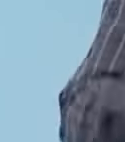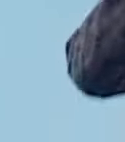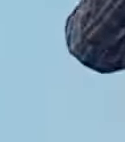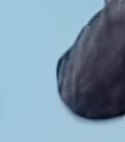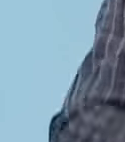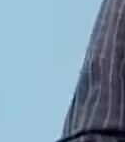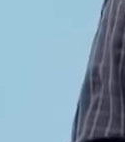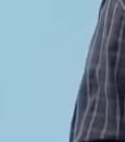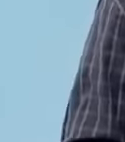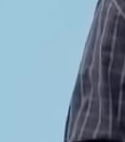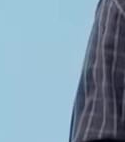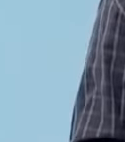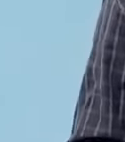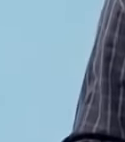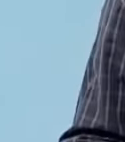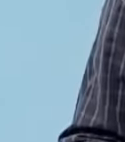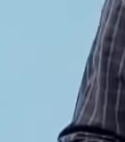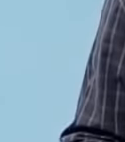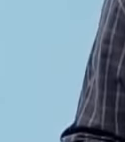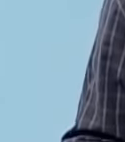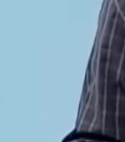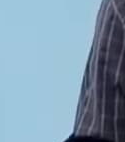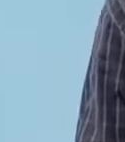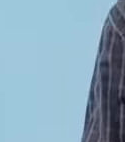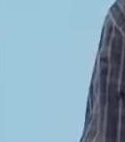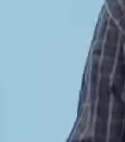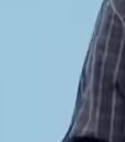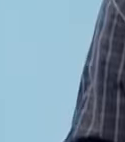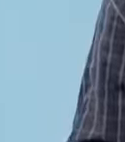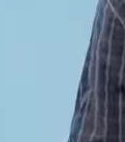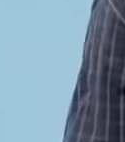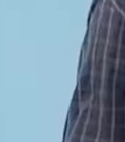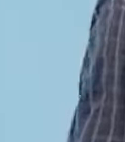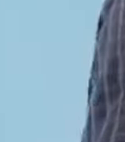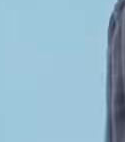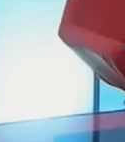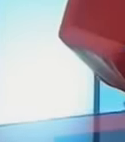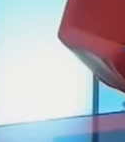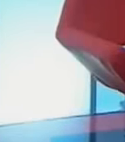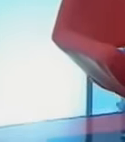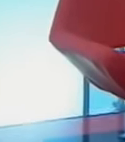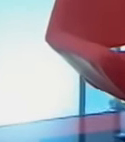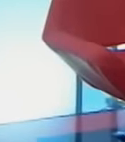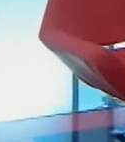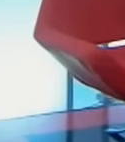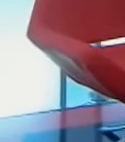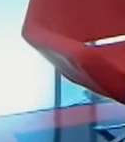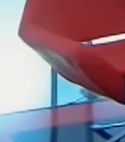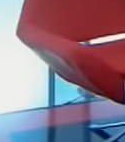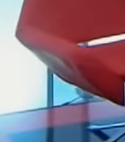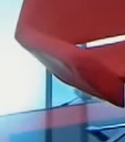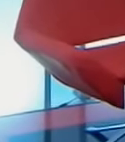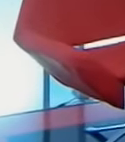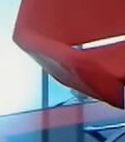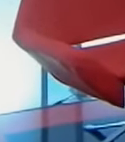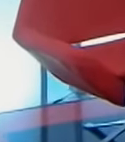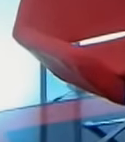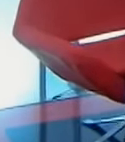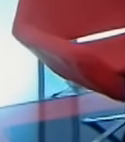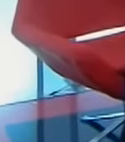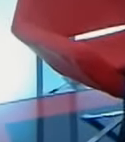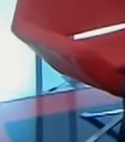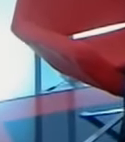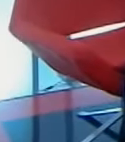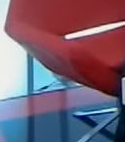será la sede del Hábitat 3, un evento que se realiza a nivel mundial cada 20 años. Este 2016 se realizará en Quito y